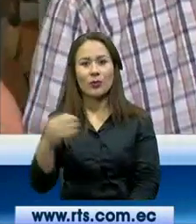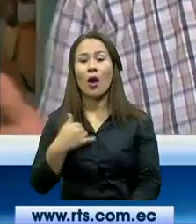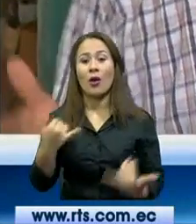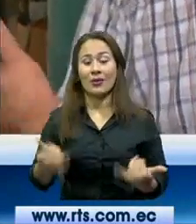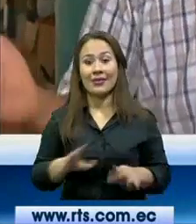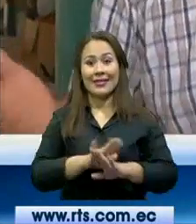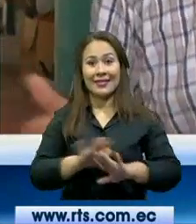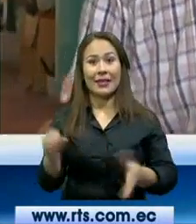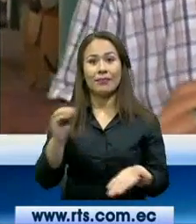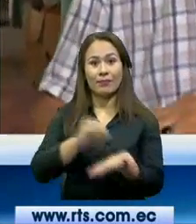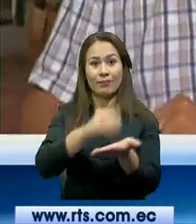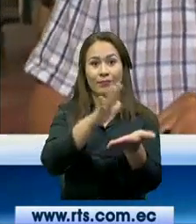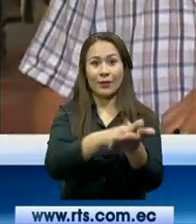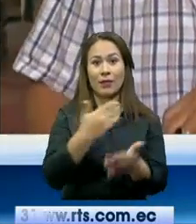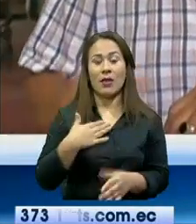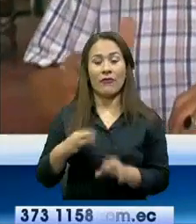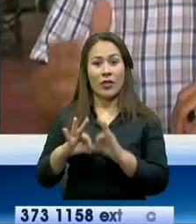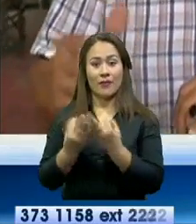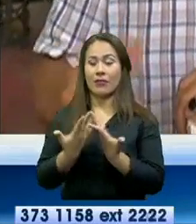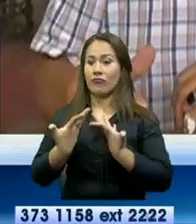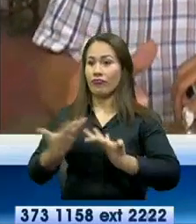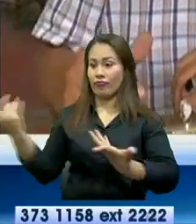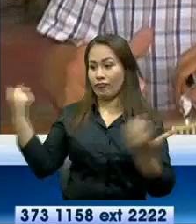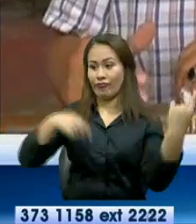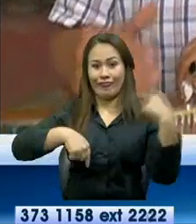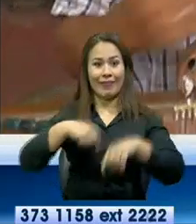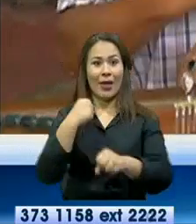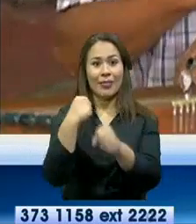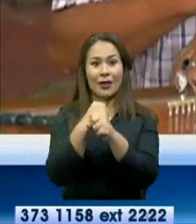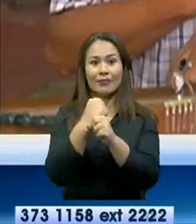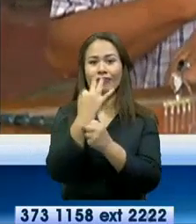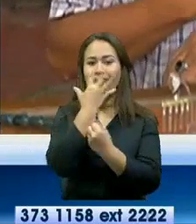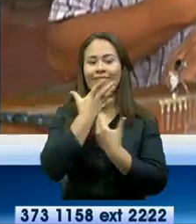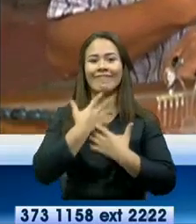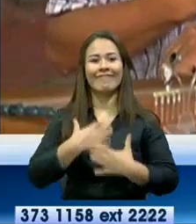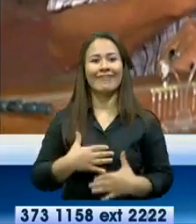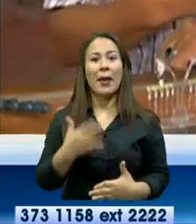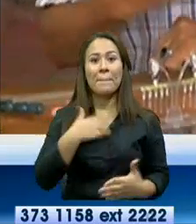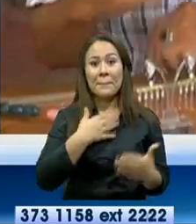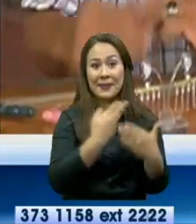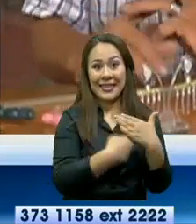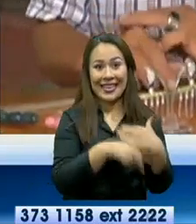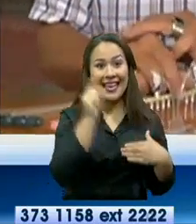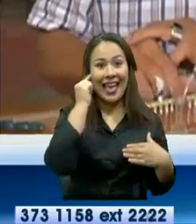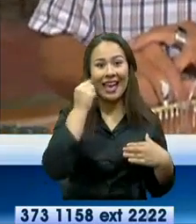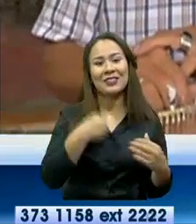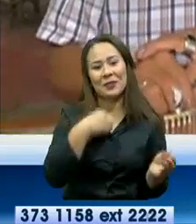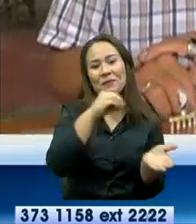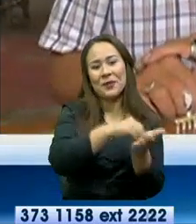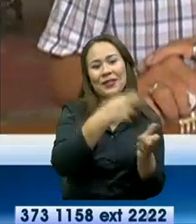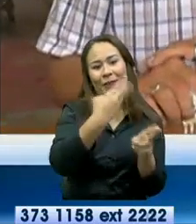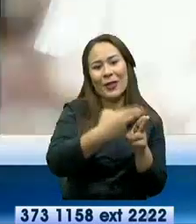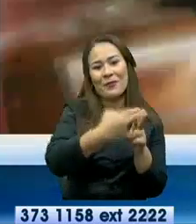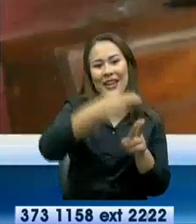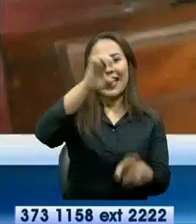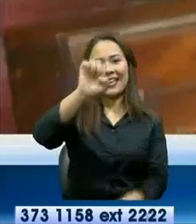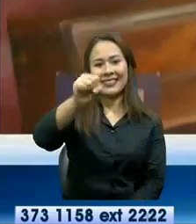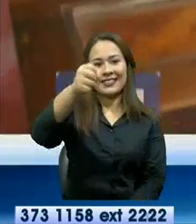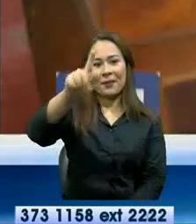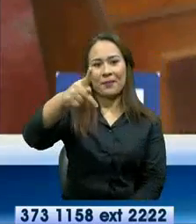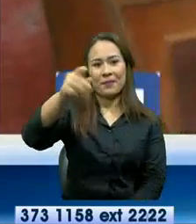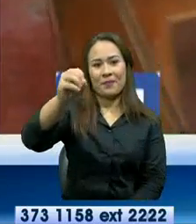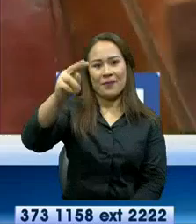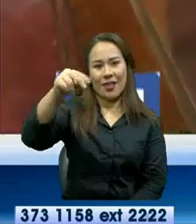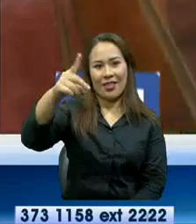tengo el gusto de, junto a mi familia, trabajar estas especies. Tengo el privilegio de haberle puesto a mi hija el nombre de Espóndilus. Con mucho